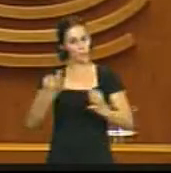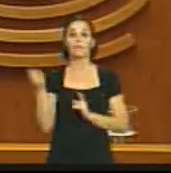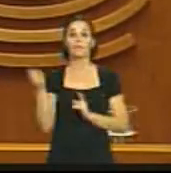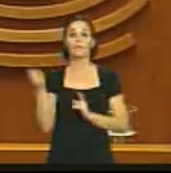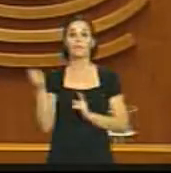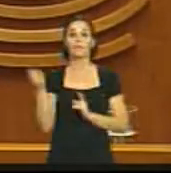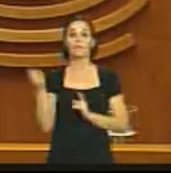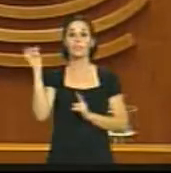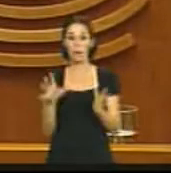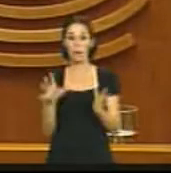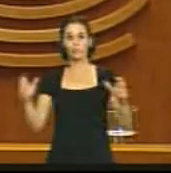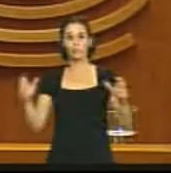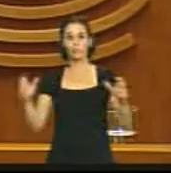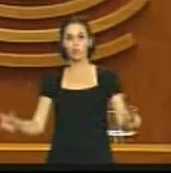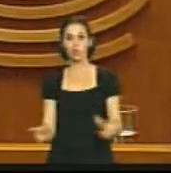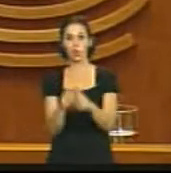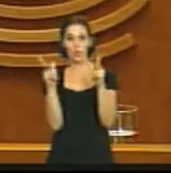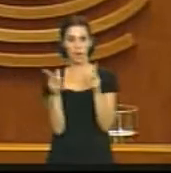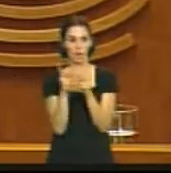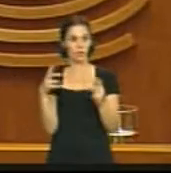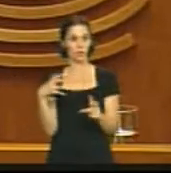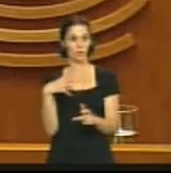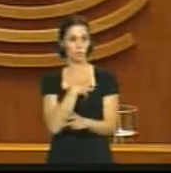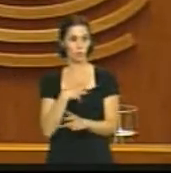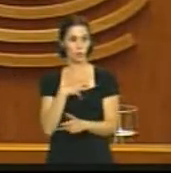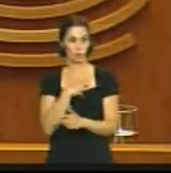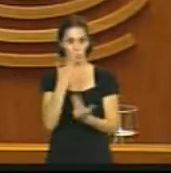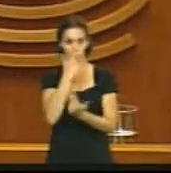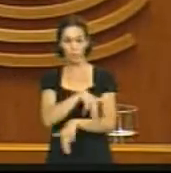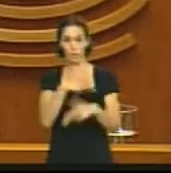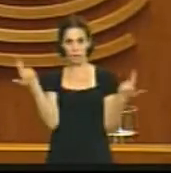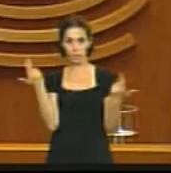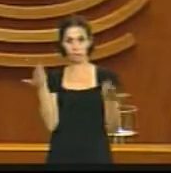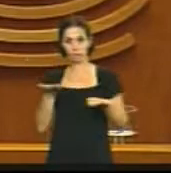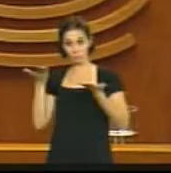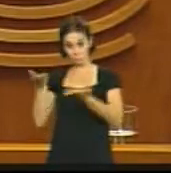Le ofrezco un pacto social por la función pública, como antes he puesto de manifiesto.